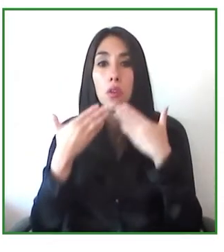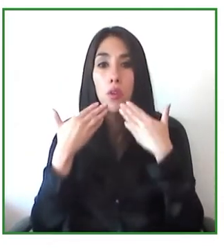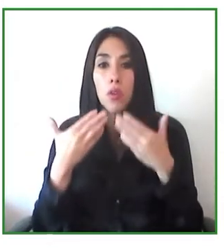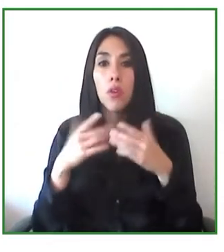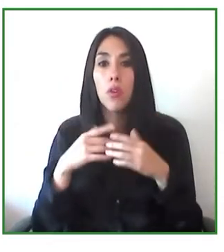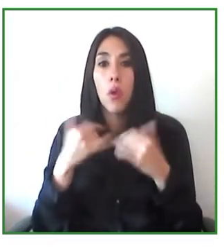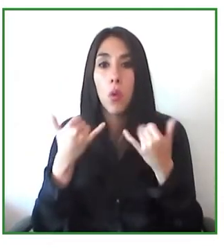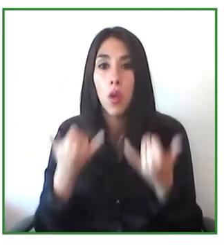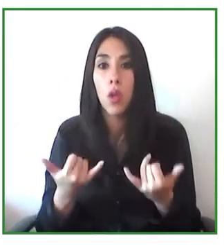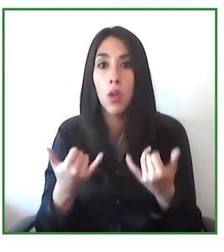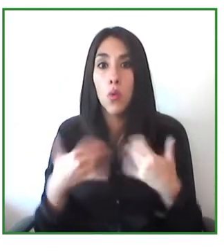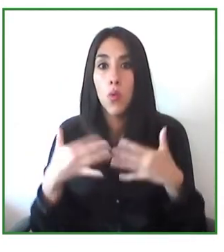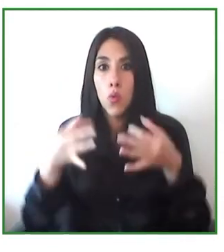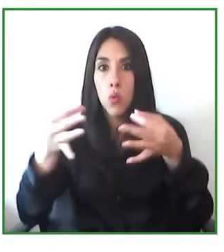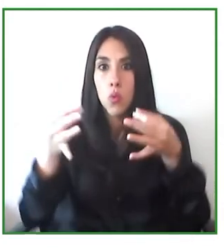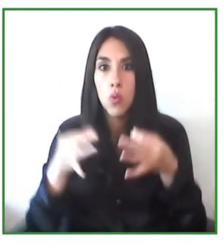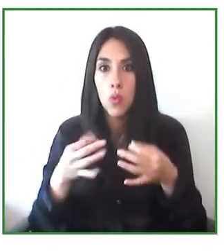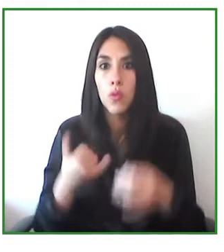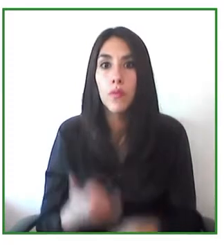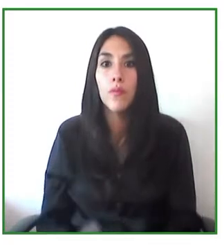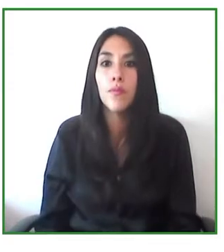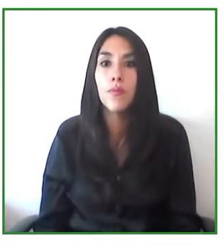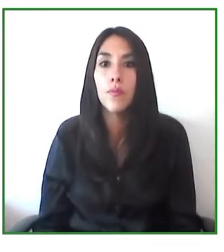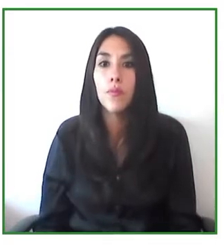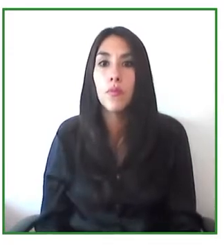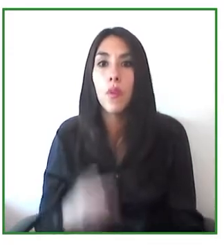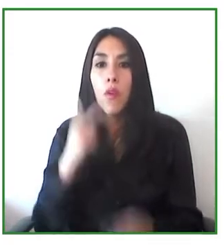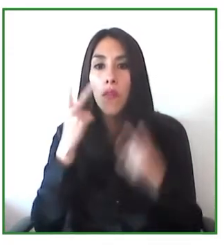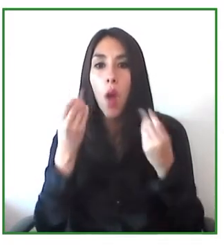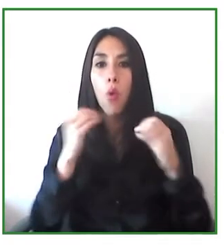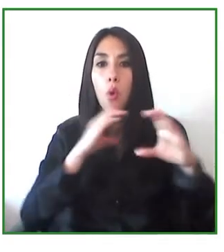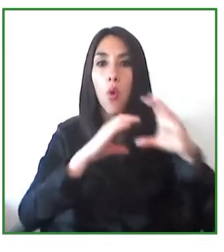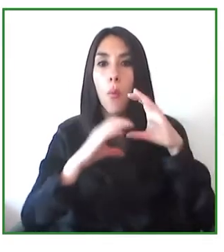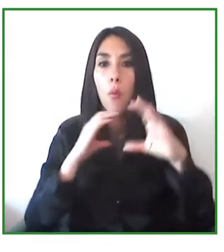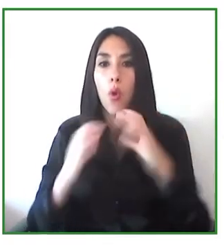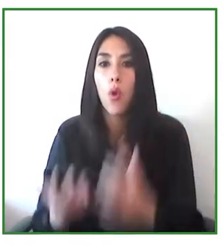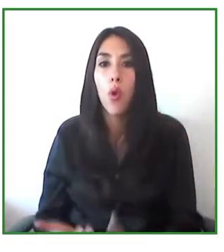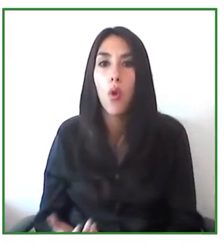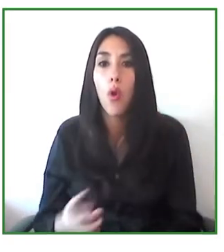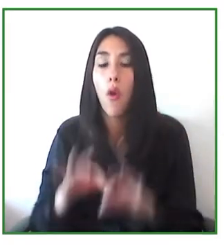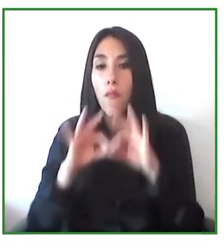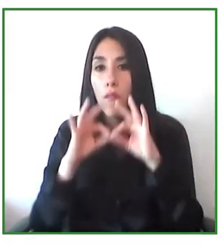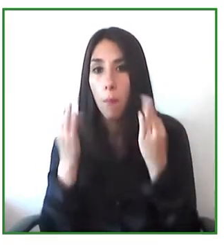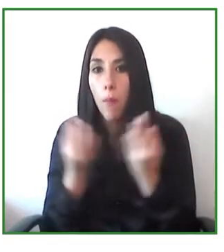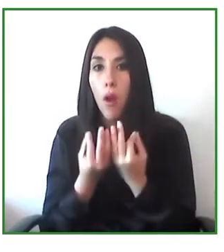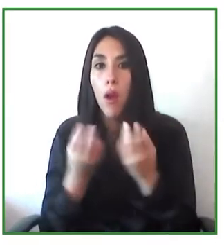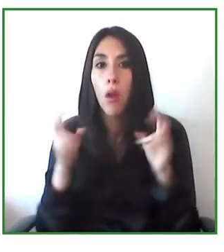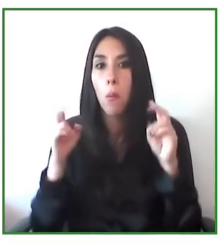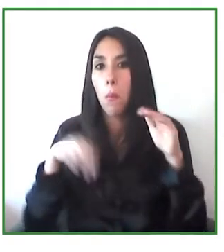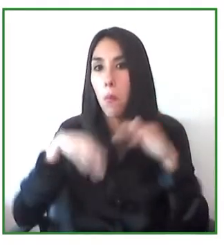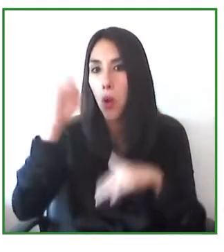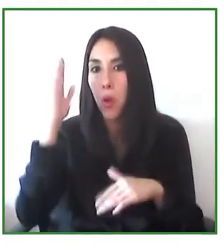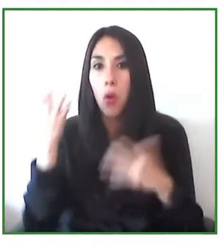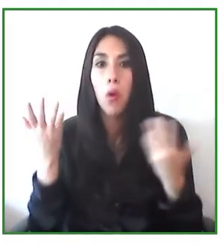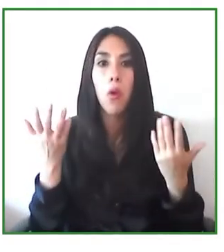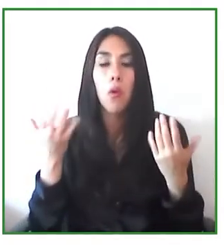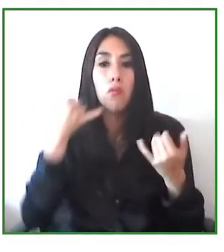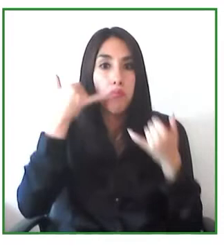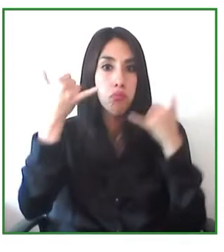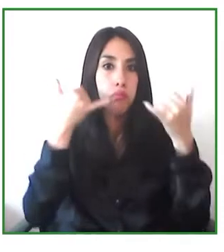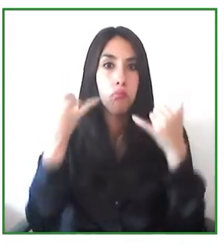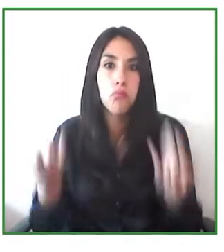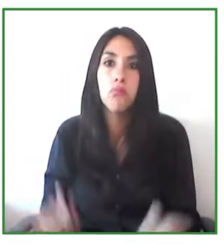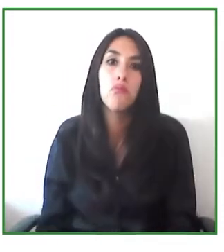vemos que la comunicación familiar es el tema más común de las llamadas que tenemos de sordos hacia